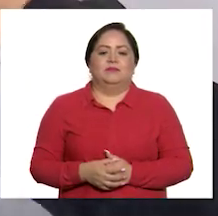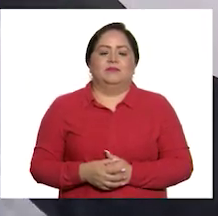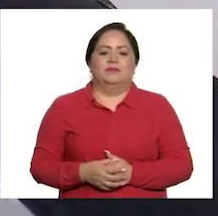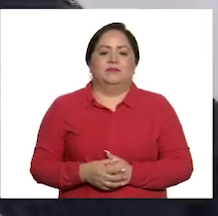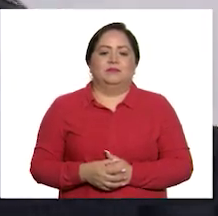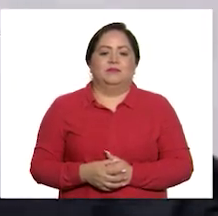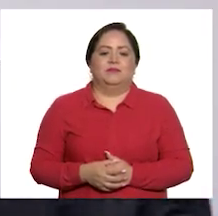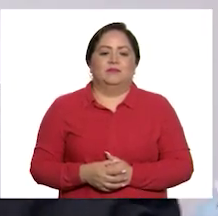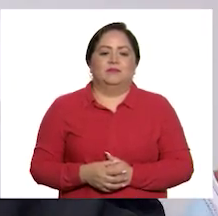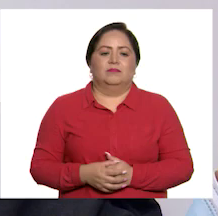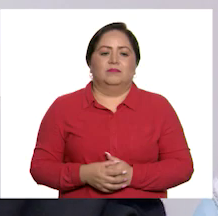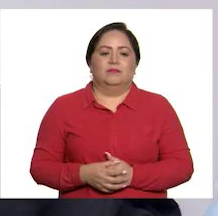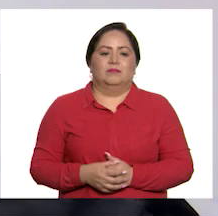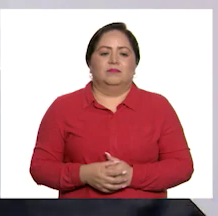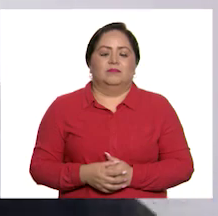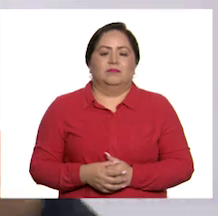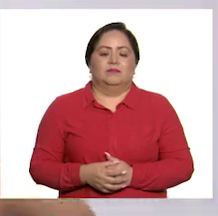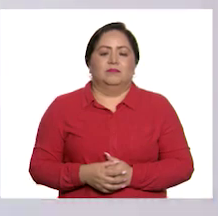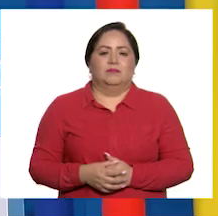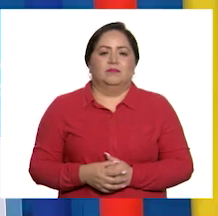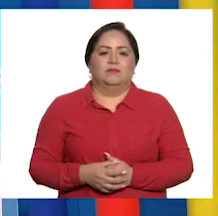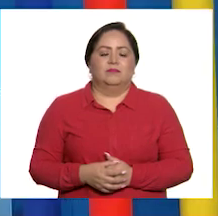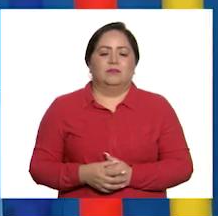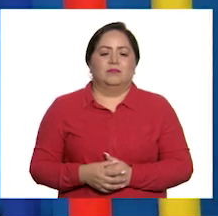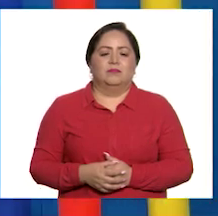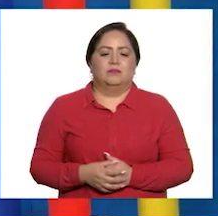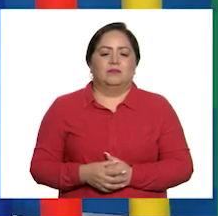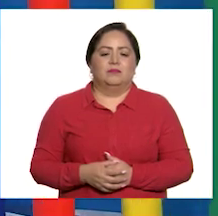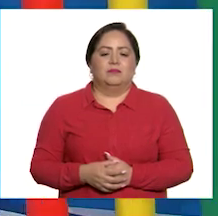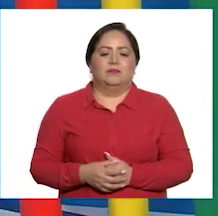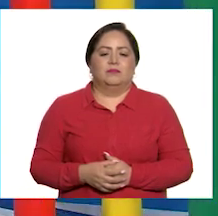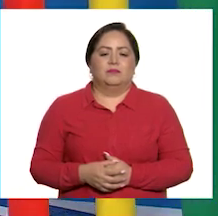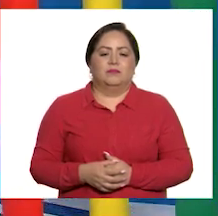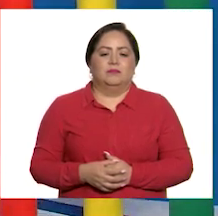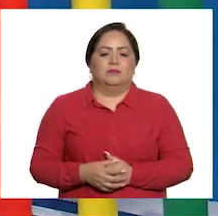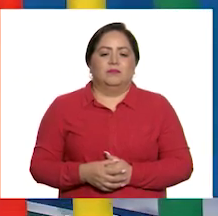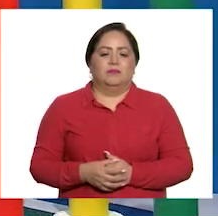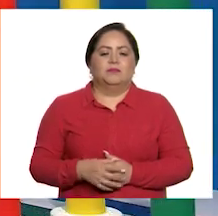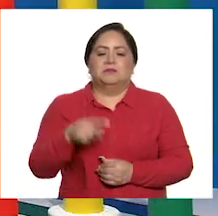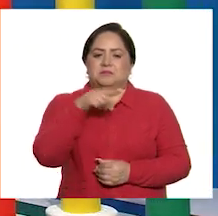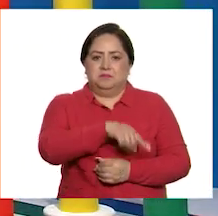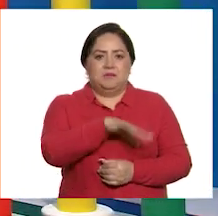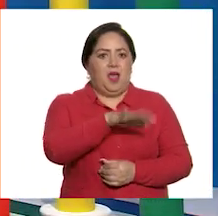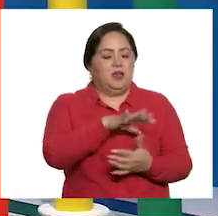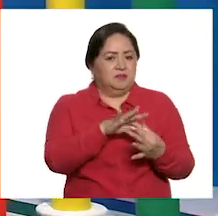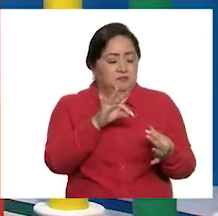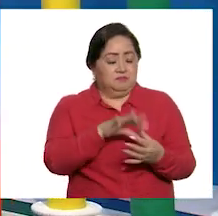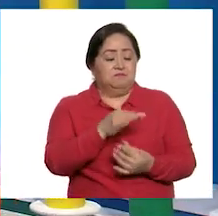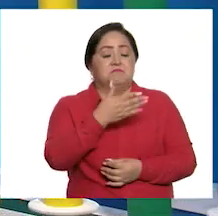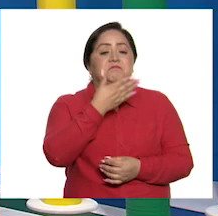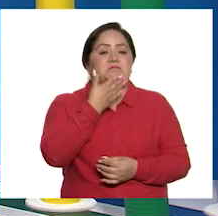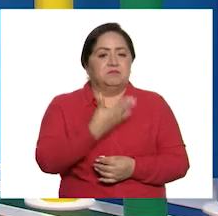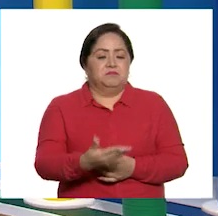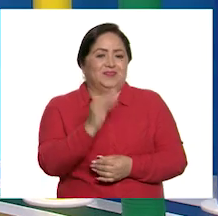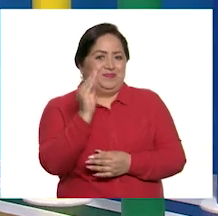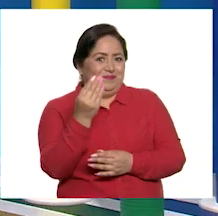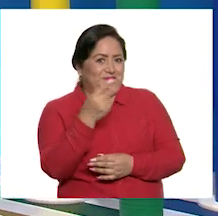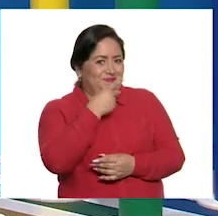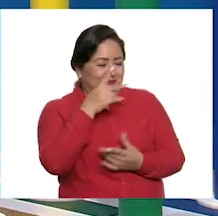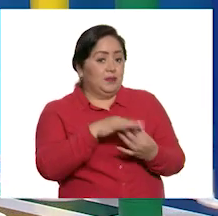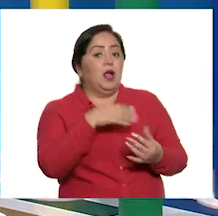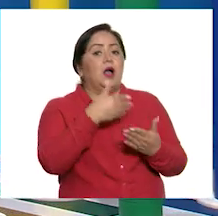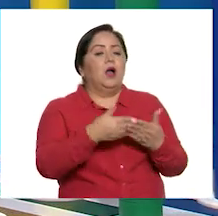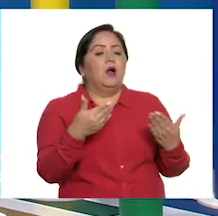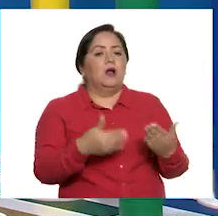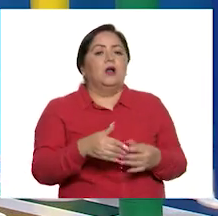muy hay bien, alguna. Perfecto. Va, maestro. Quito esta imagen de la plancha. Excelentes argumentos. Ale, seguimos con